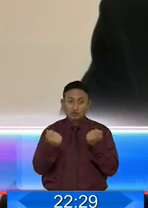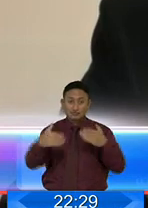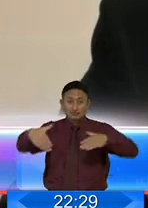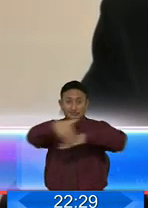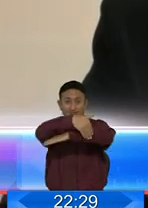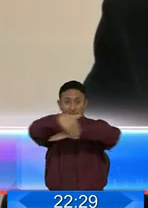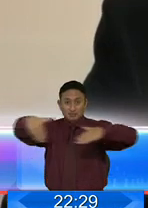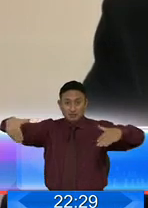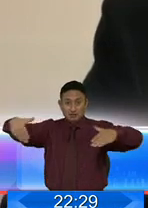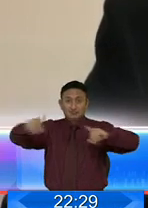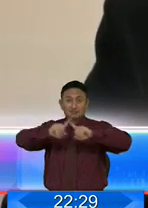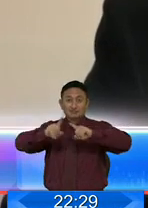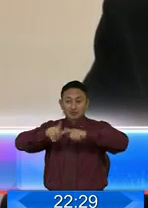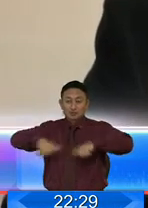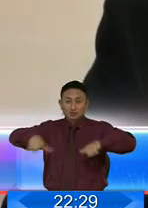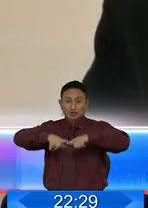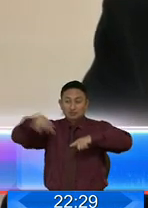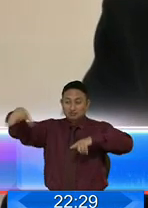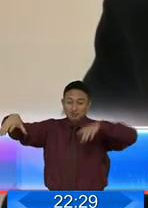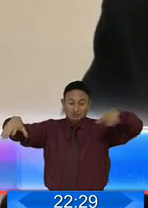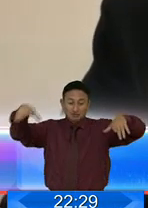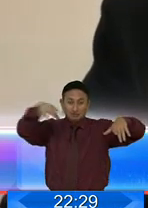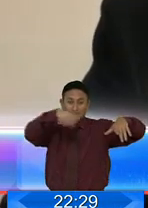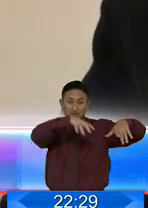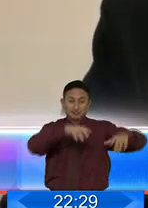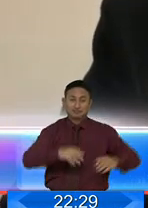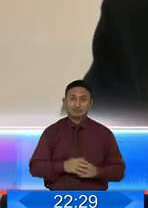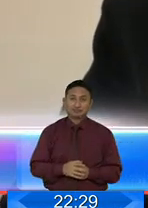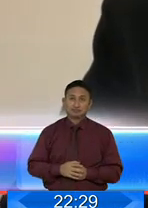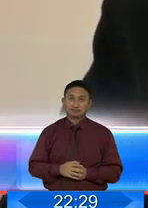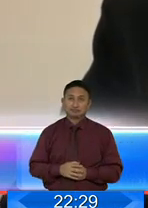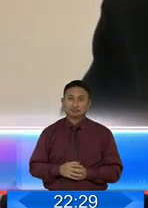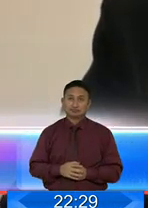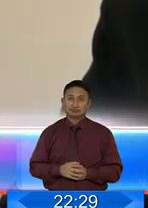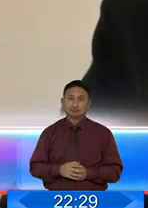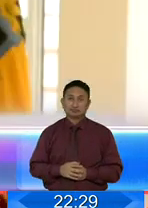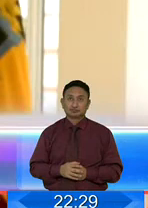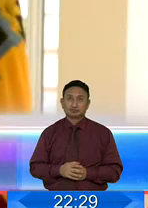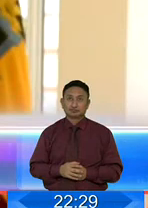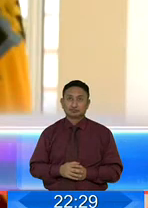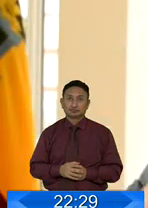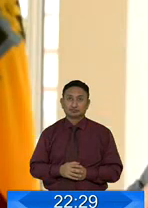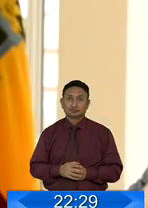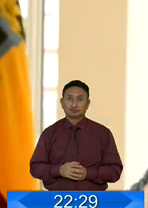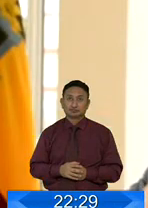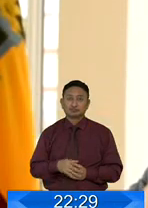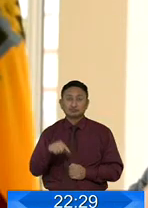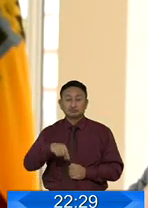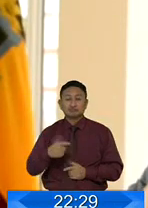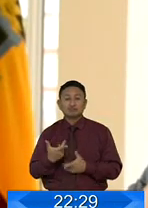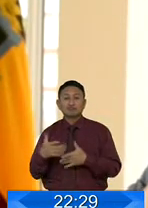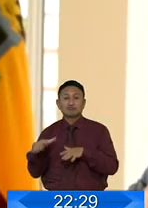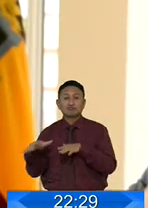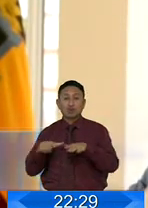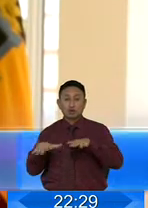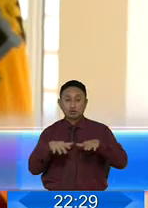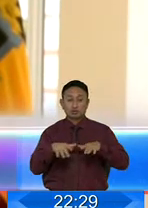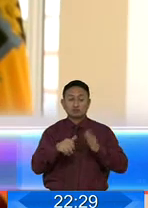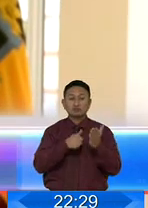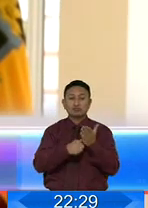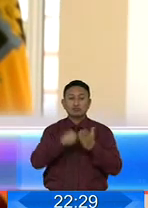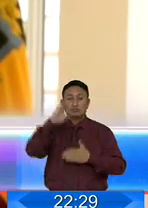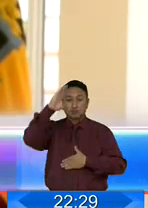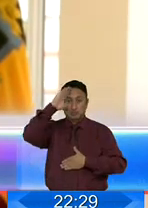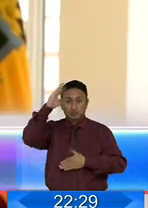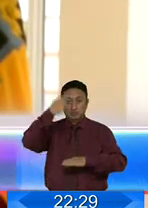la frontera en diferentes temáticas y aspectos que tiene esta unidad. ¿Sí? Con una coordinación conjunta con el Ministerio del Interior,